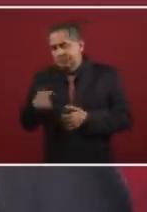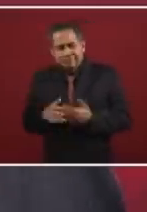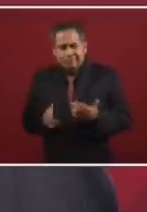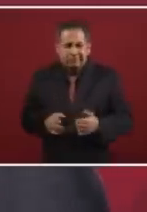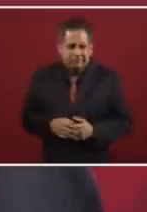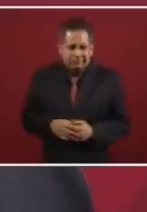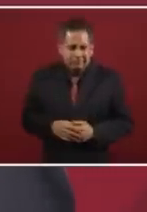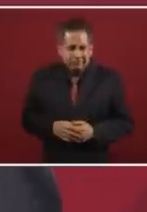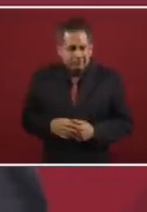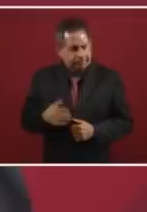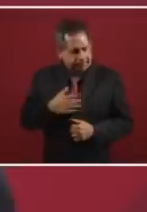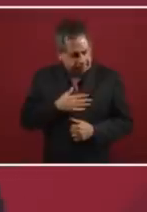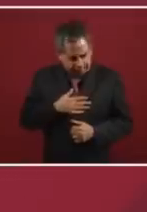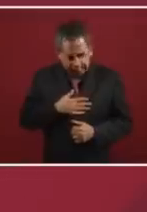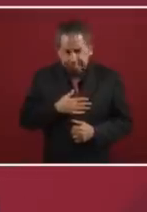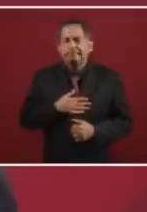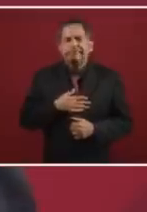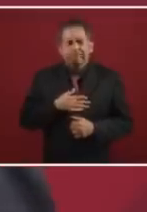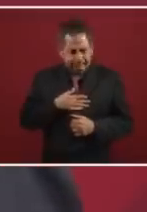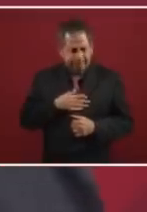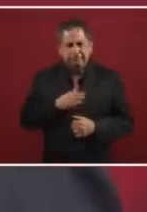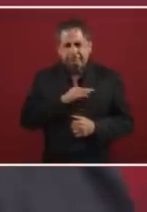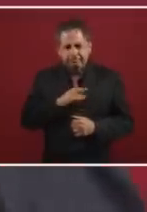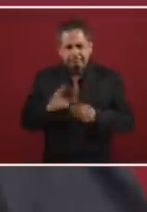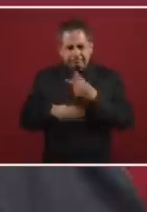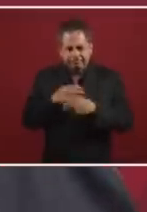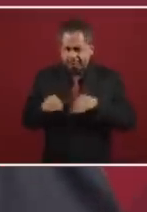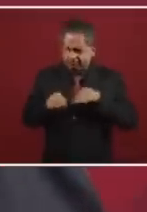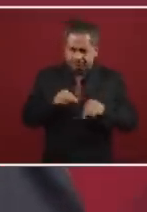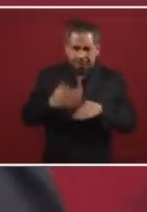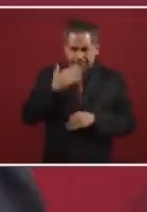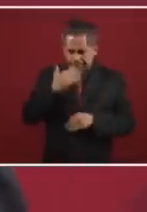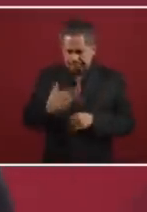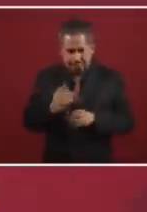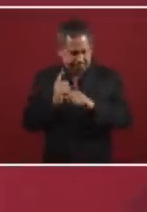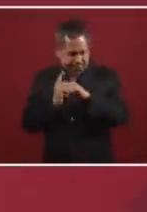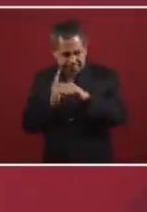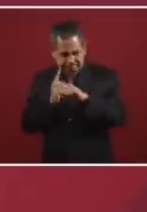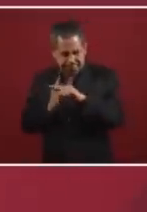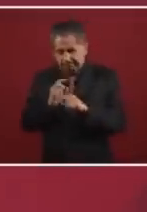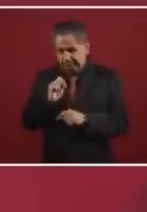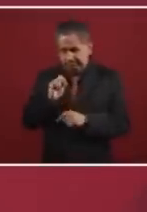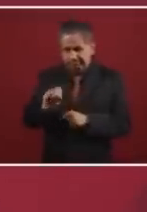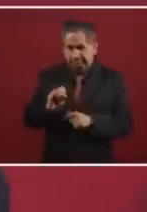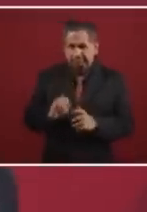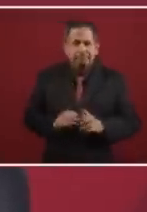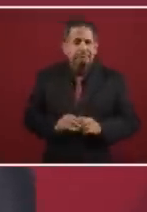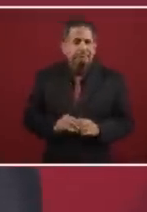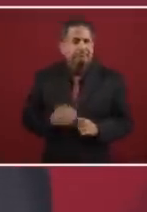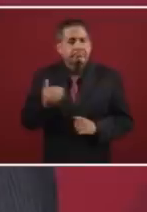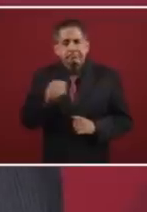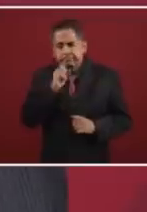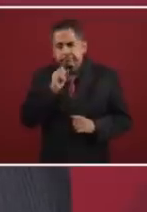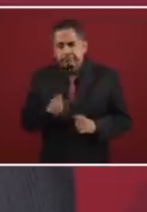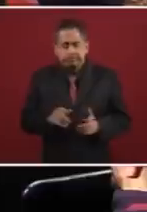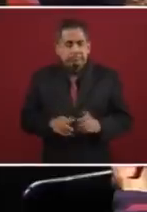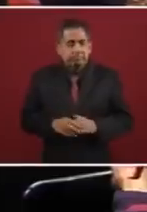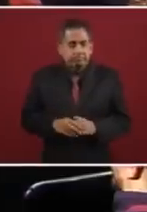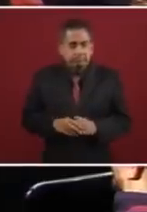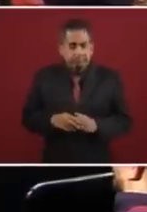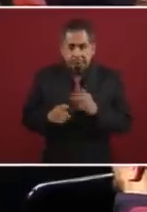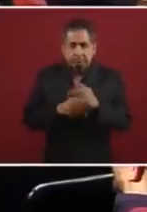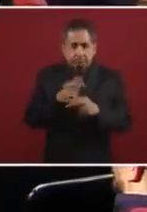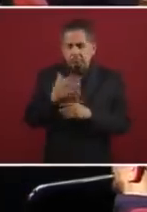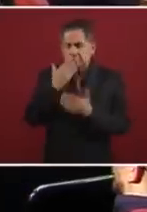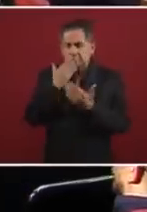yo sostengo que estamos trabajando bien este y que van a ver